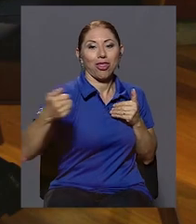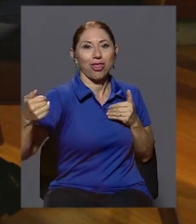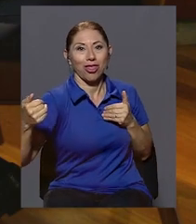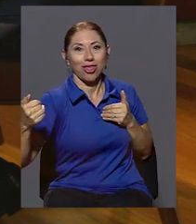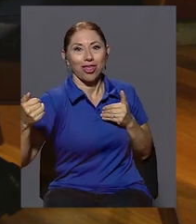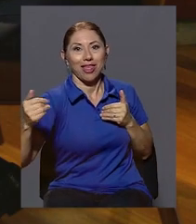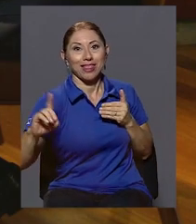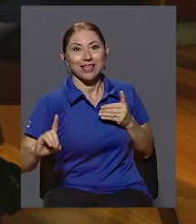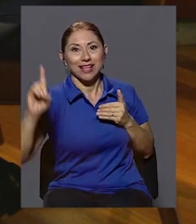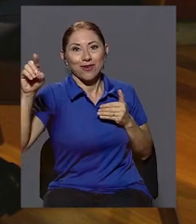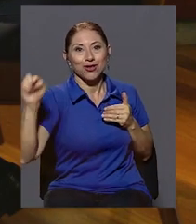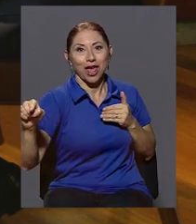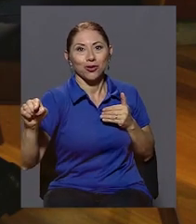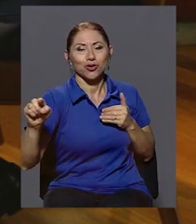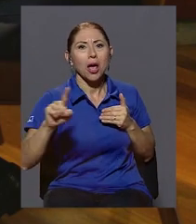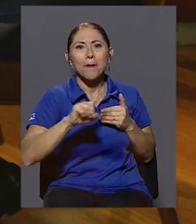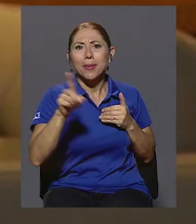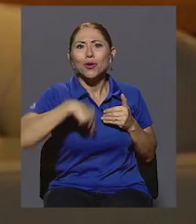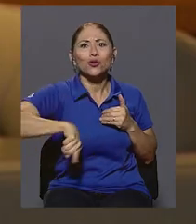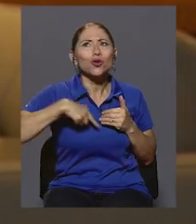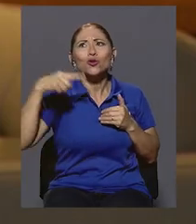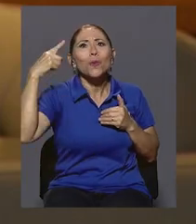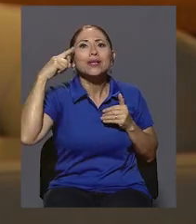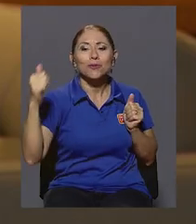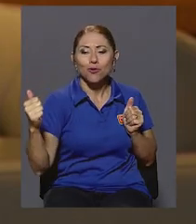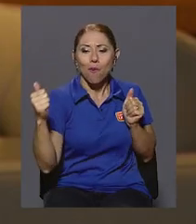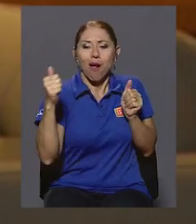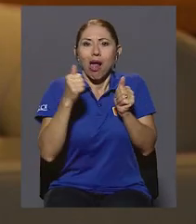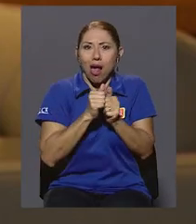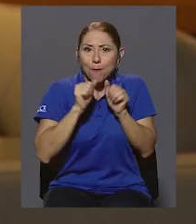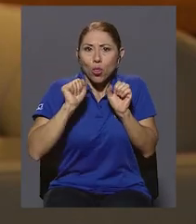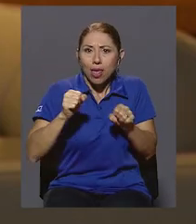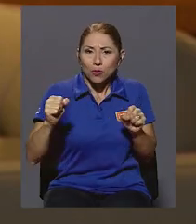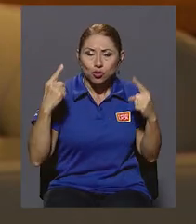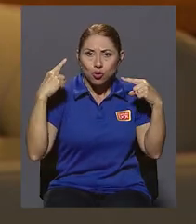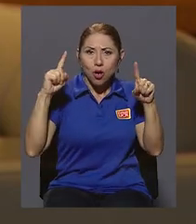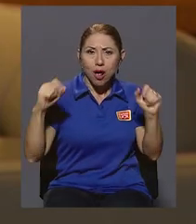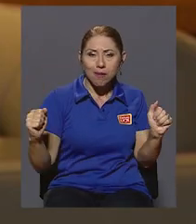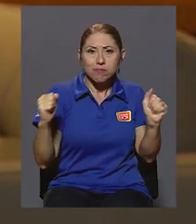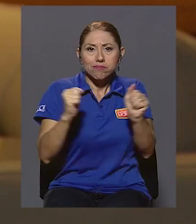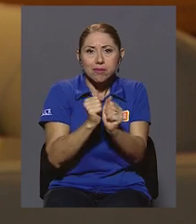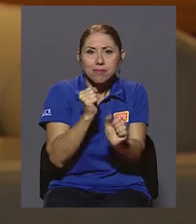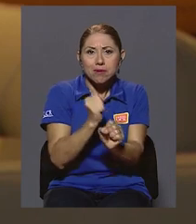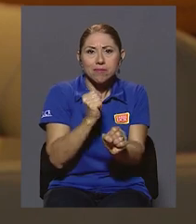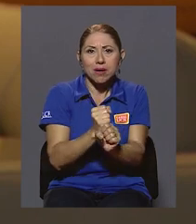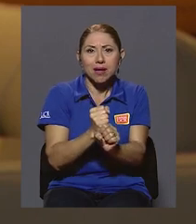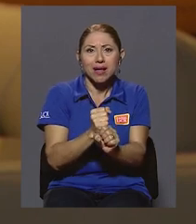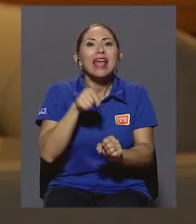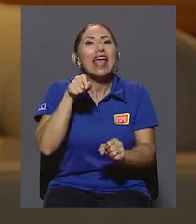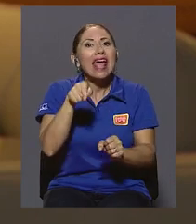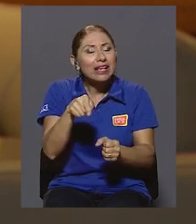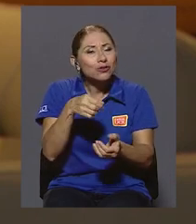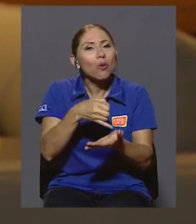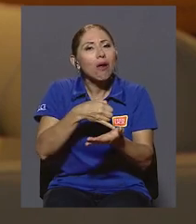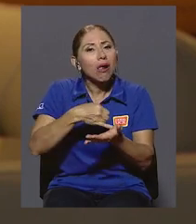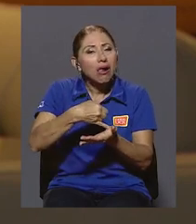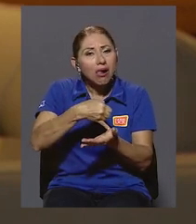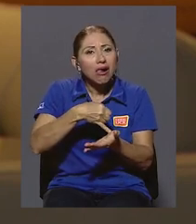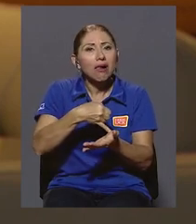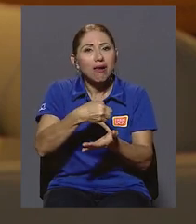que imaginarnos pares que podemos articular y trabajar en conjunto. Y yo creo que esto hace una